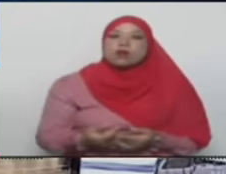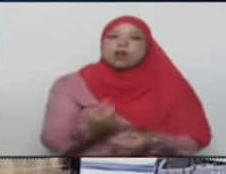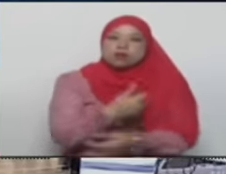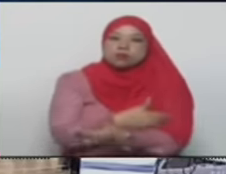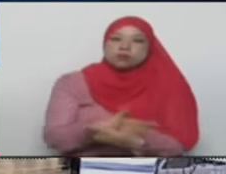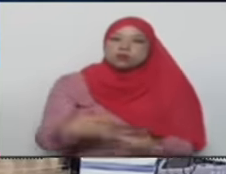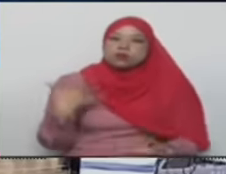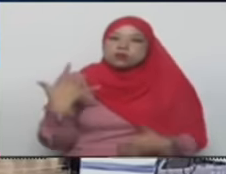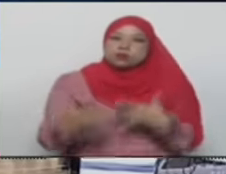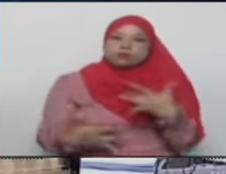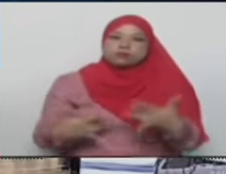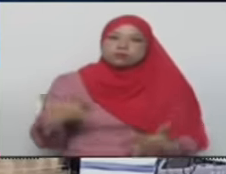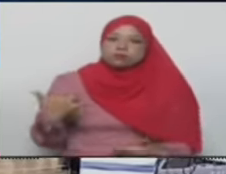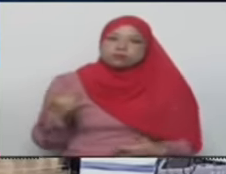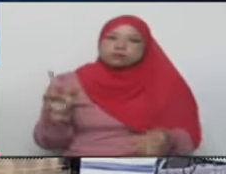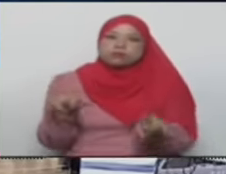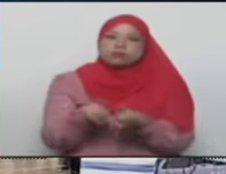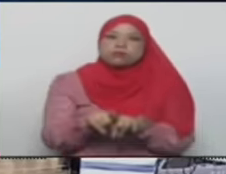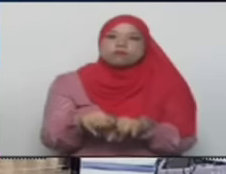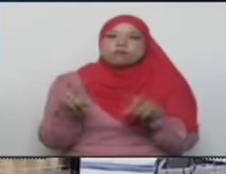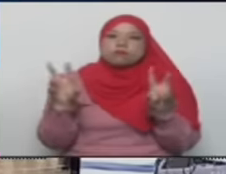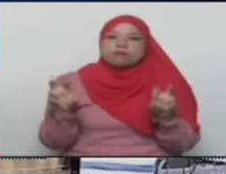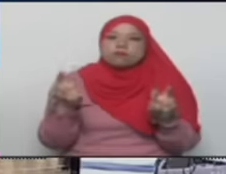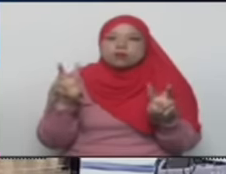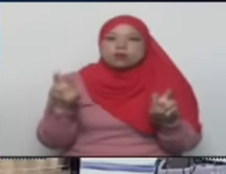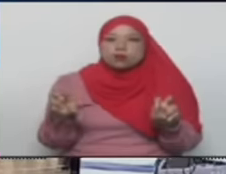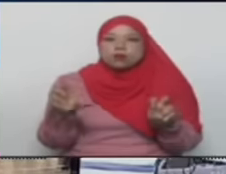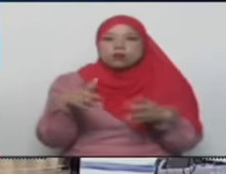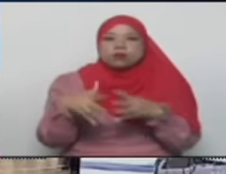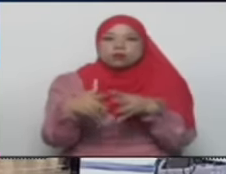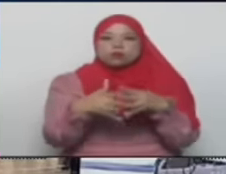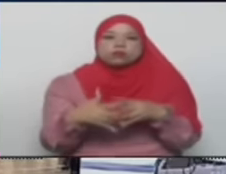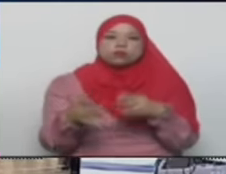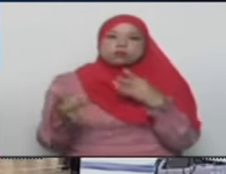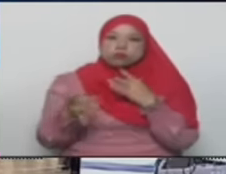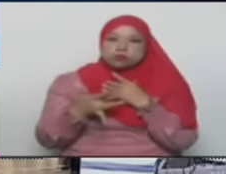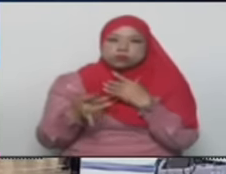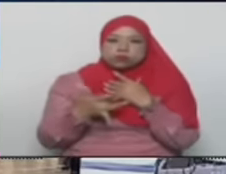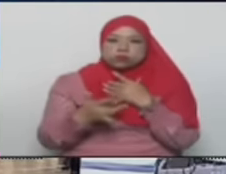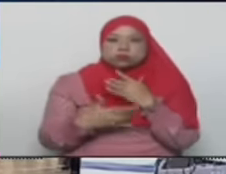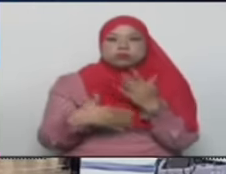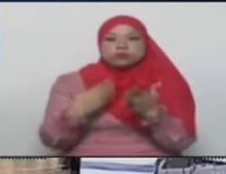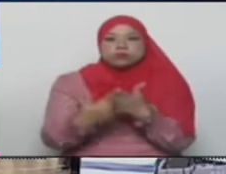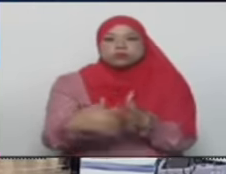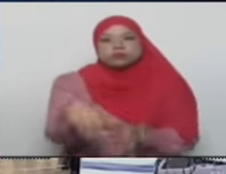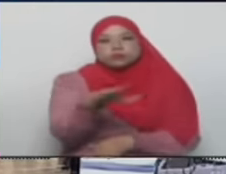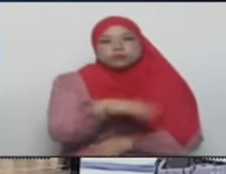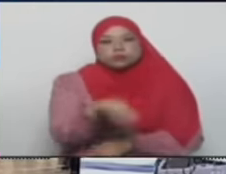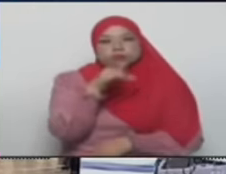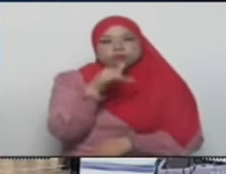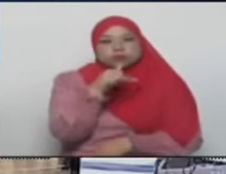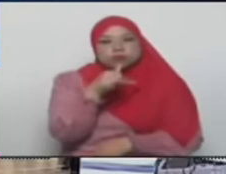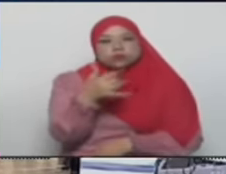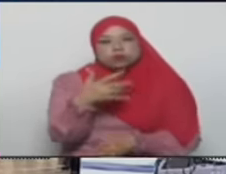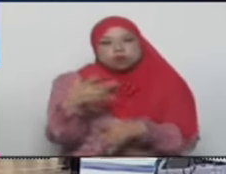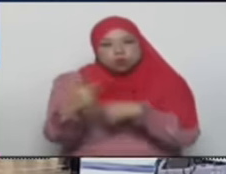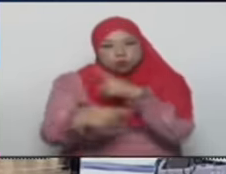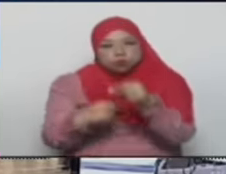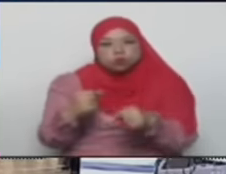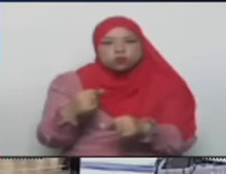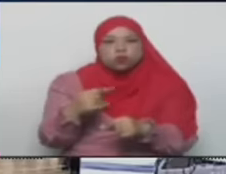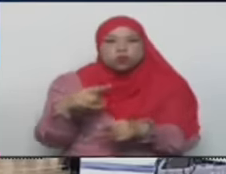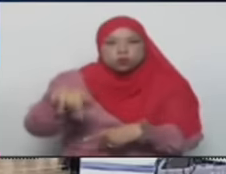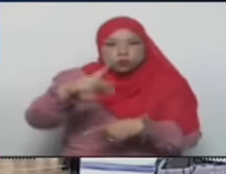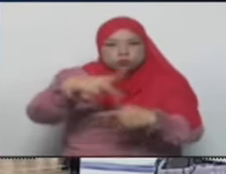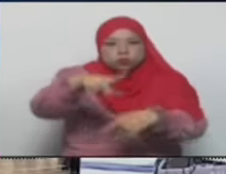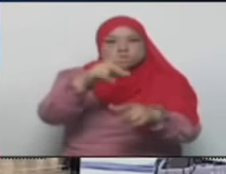multimillonarios, que es la nueva generación del imperio tecnológico, los multimillonarios, dueños de las redes sociales, de los